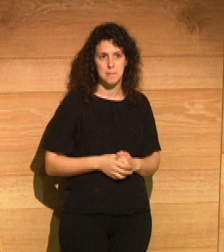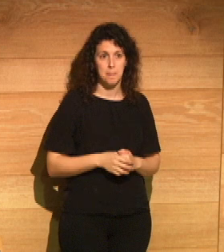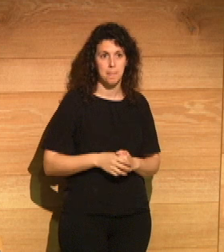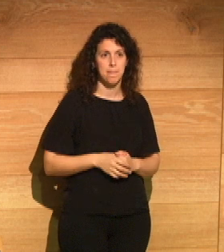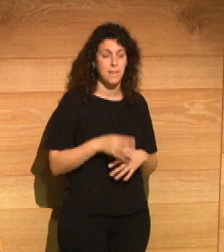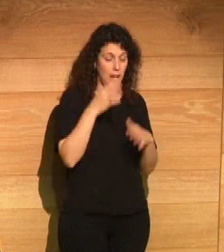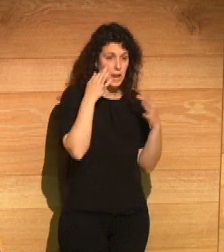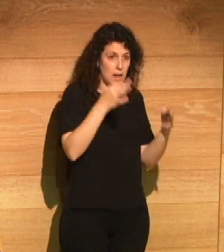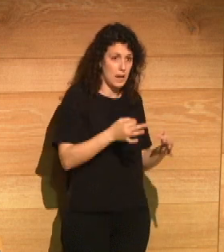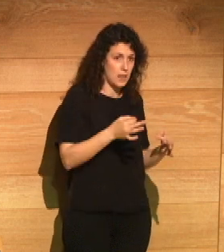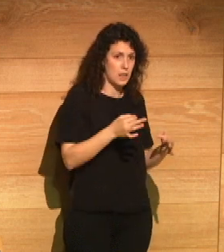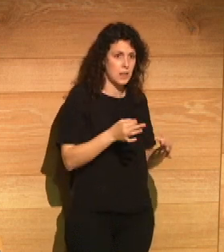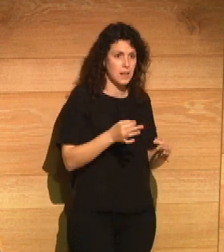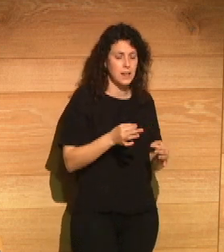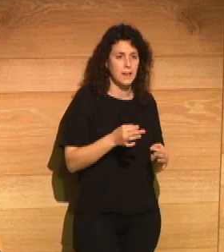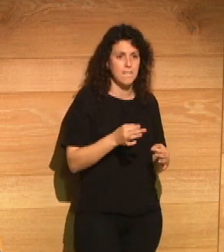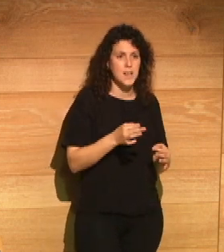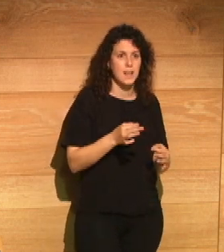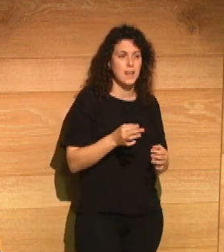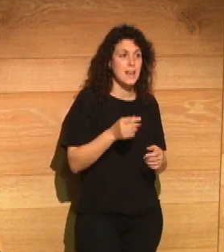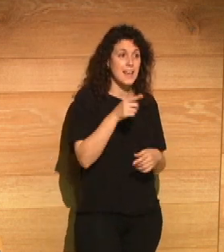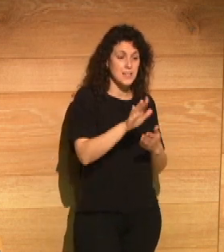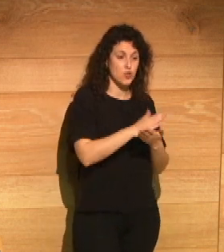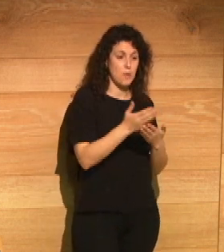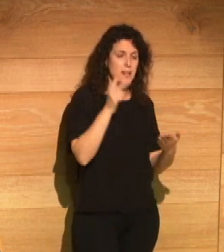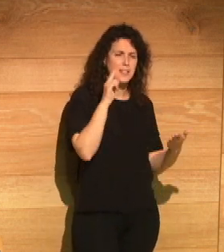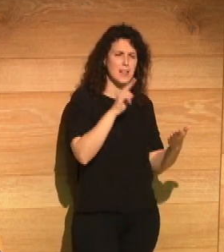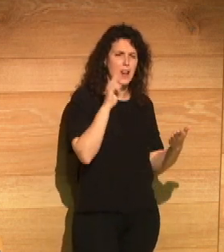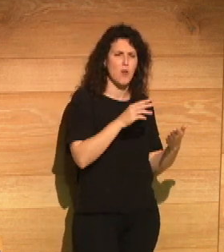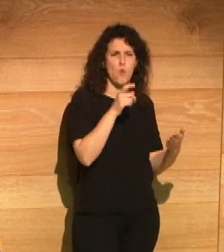Porque se leen de una manera